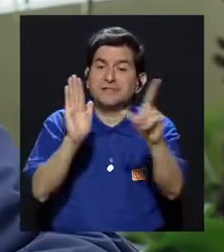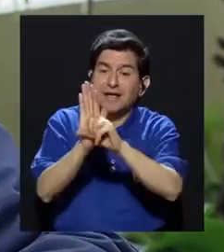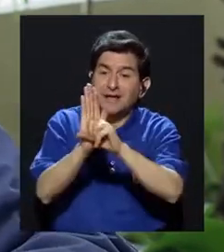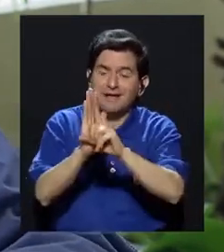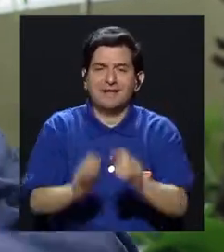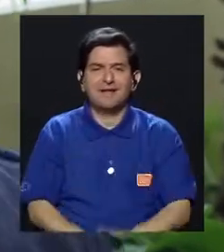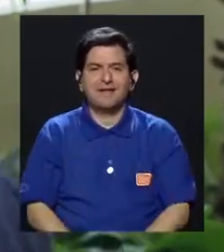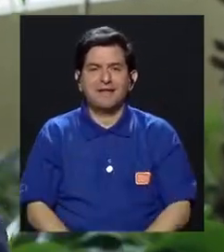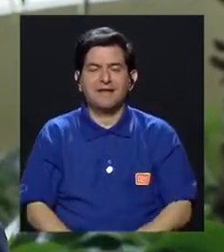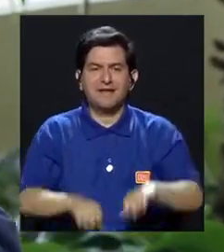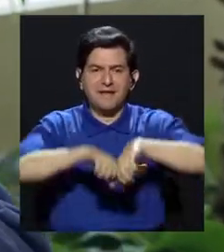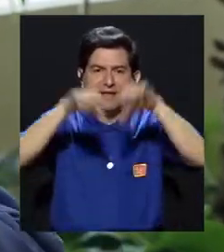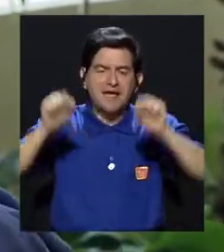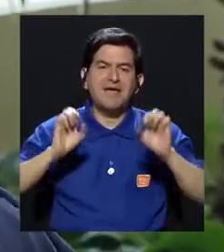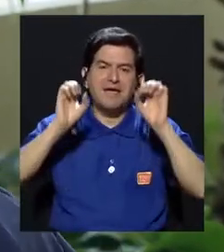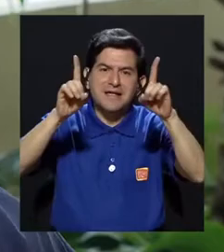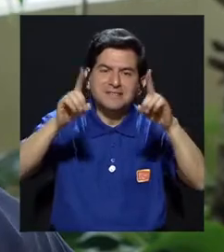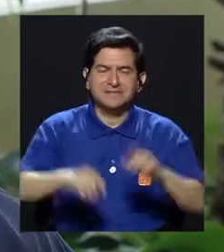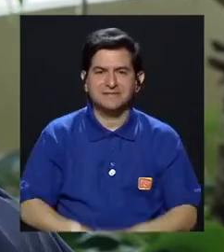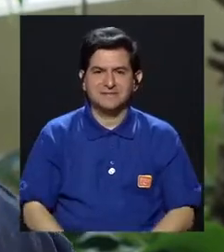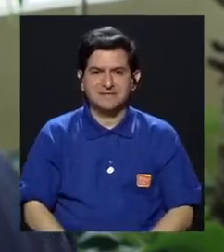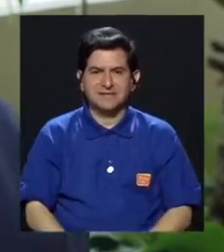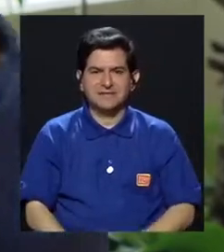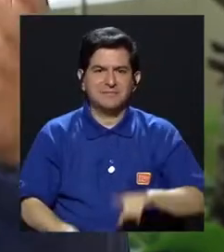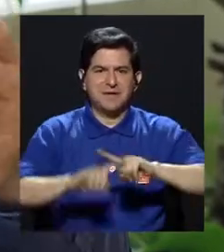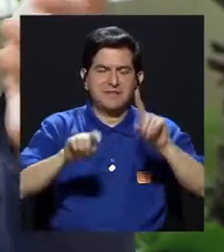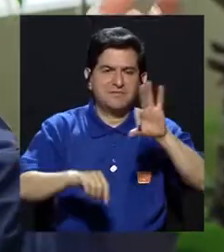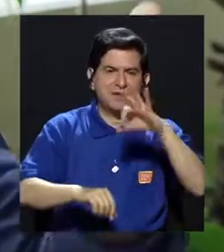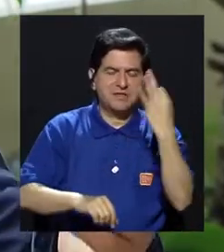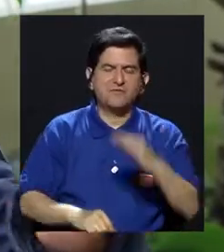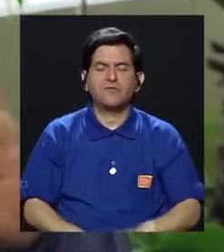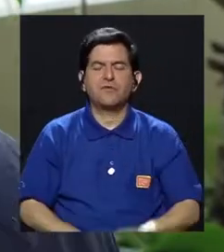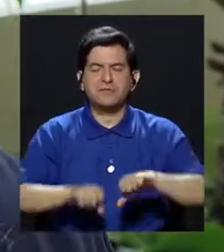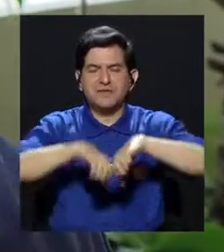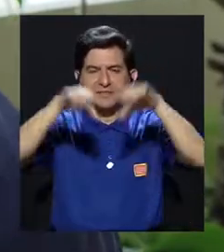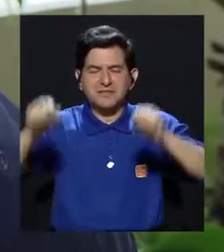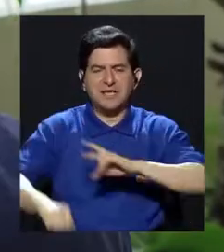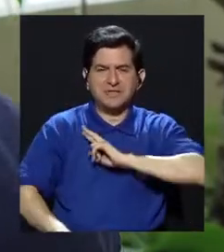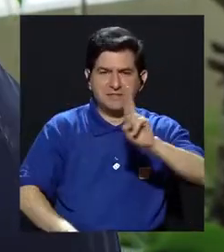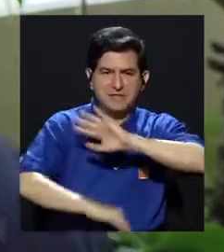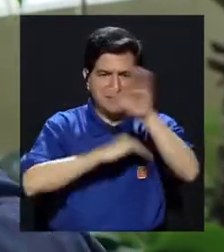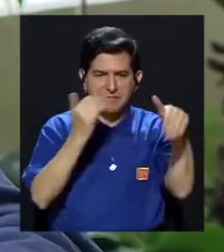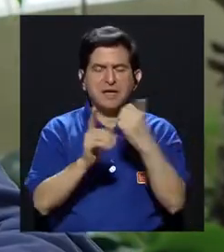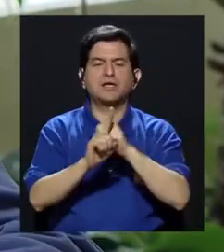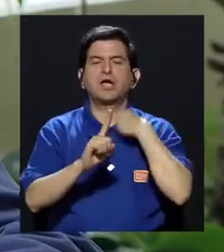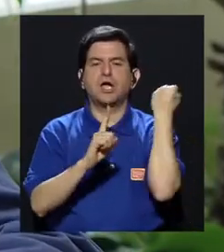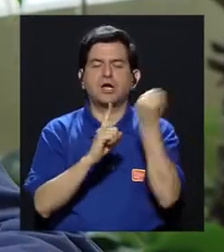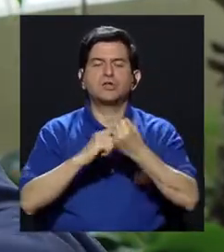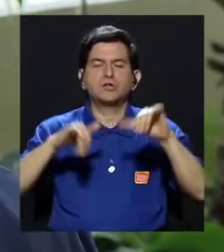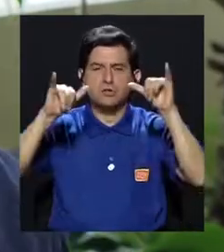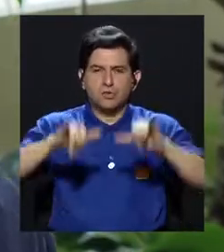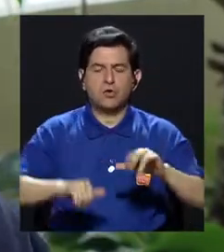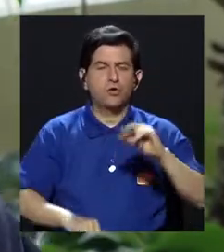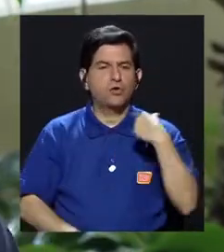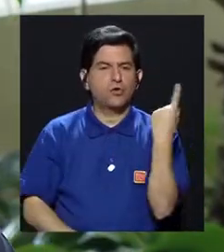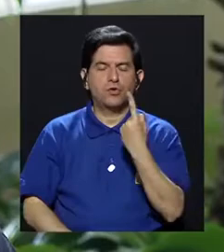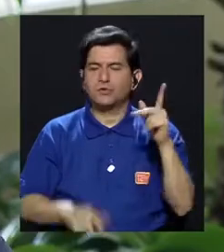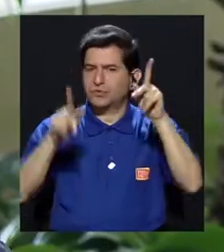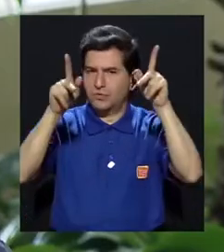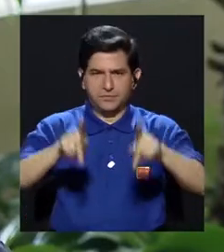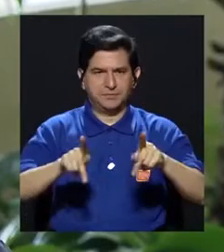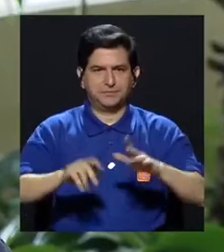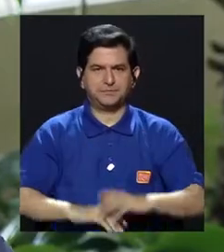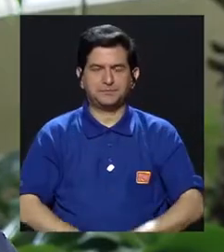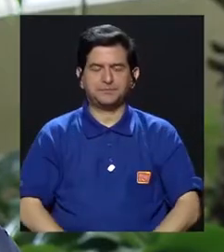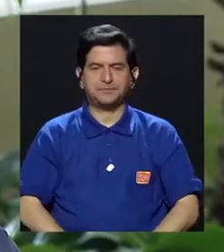leyes, en el aparato educativo, en ciertas formas de aparato religioso, o sea, vive en toda la sociedad, ¿verdad? No solo es en las